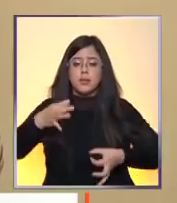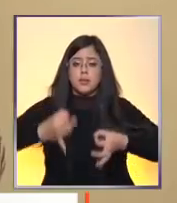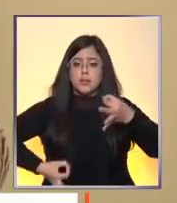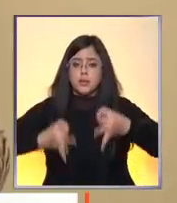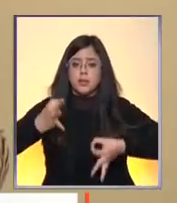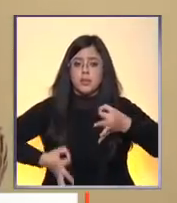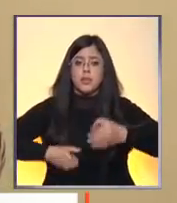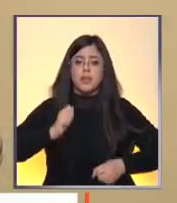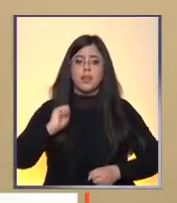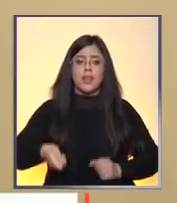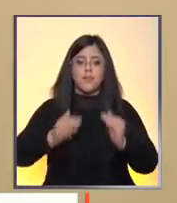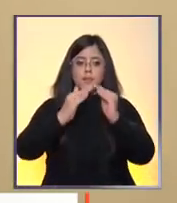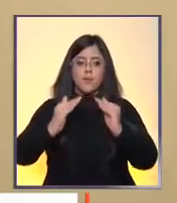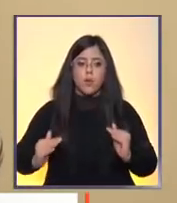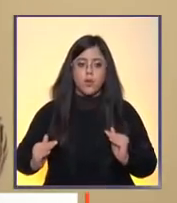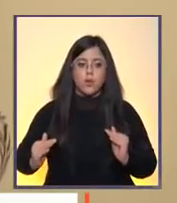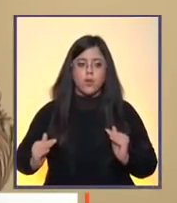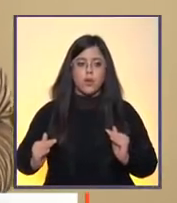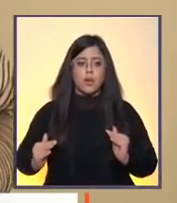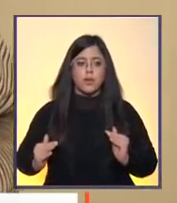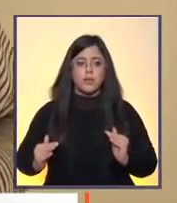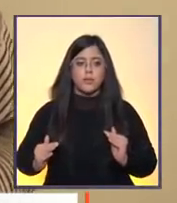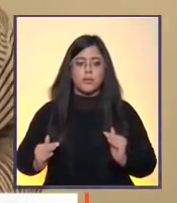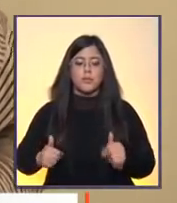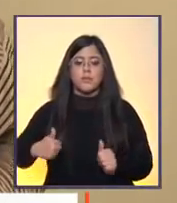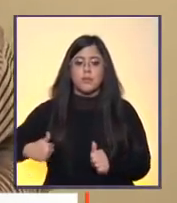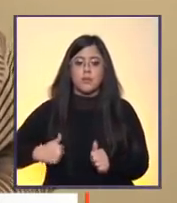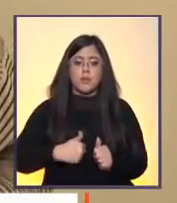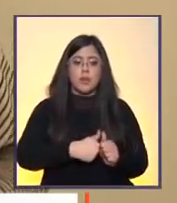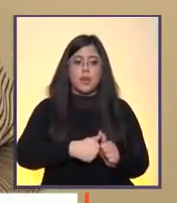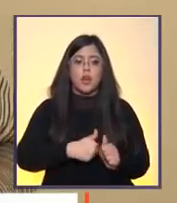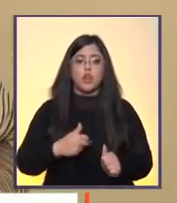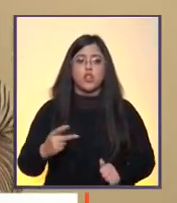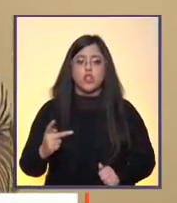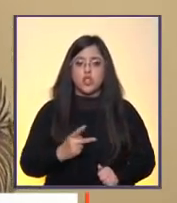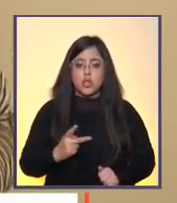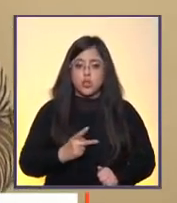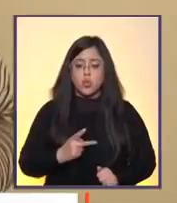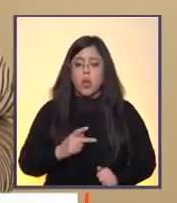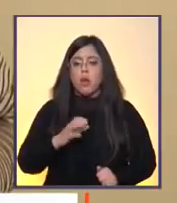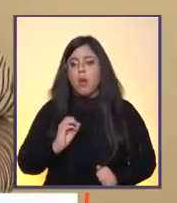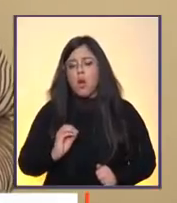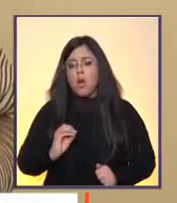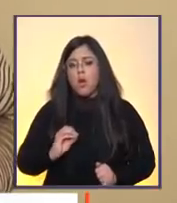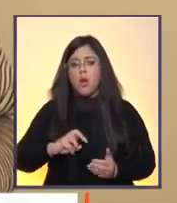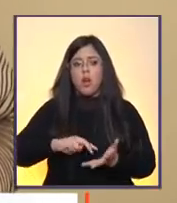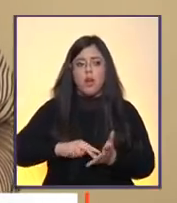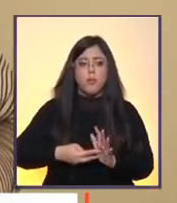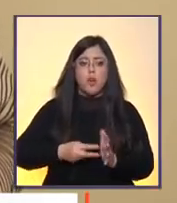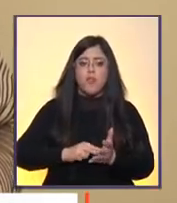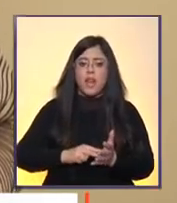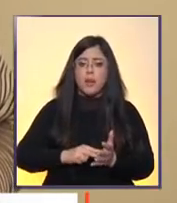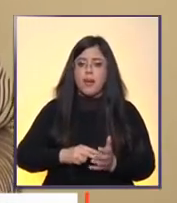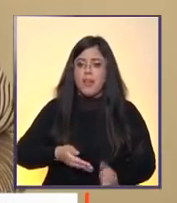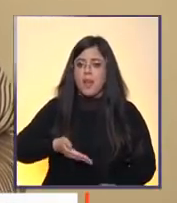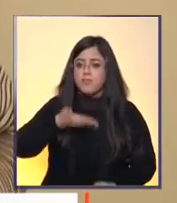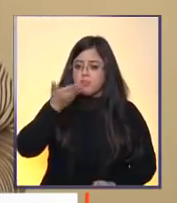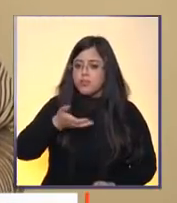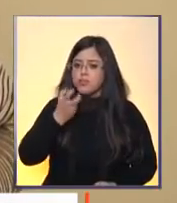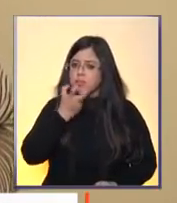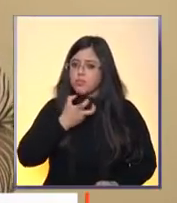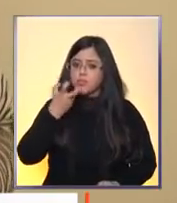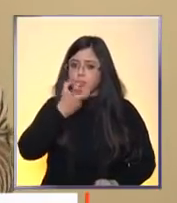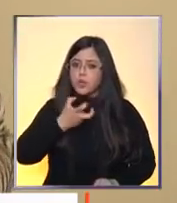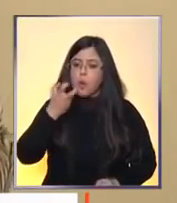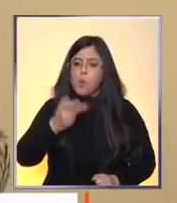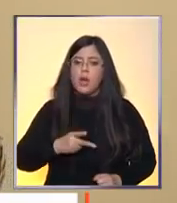el tema de acoso sexual o problemas de vocabulario de tipo sexual